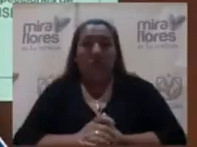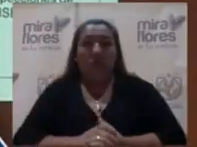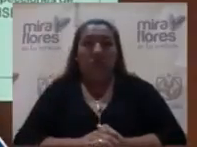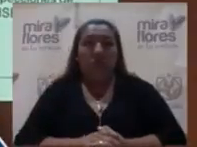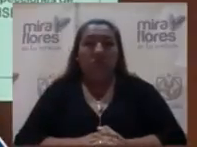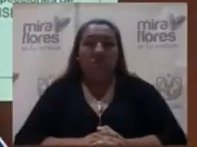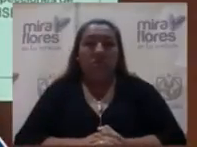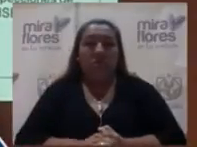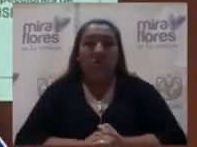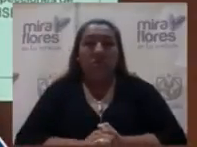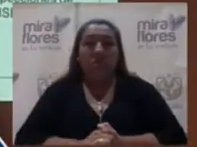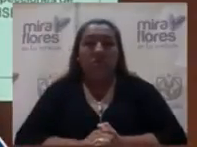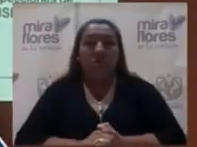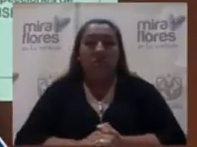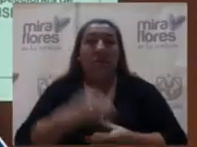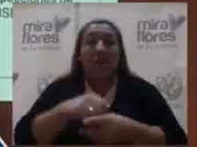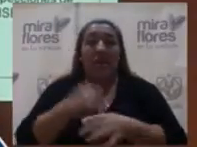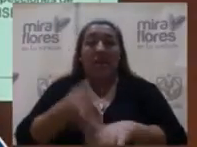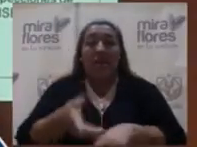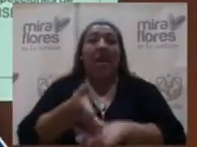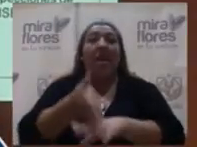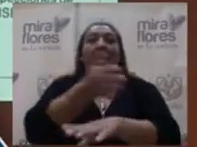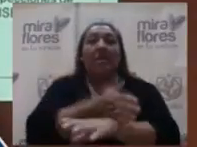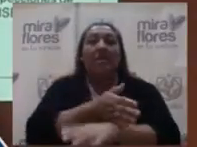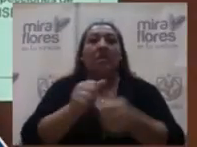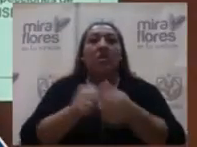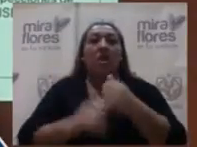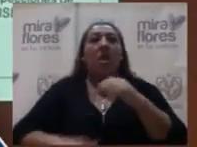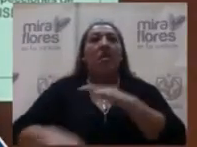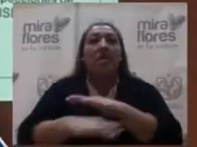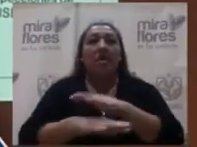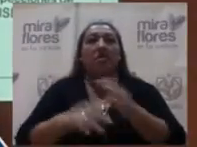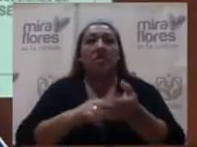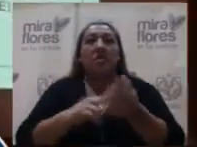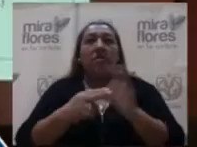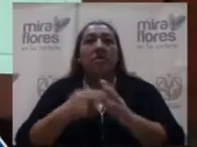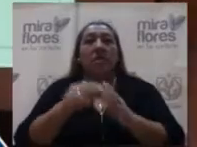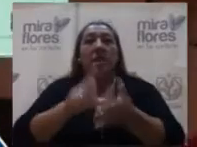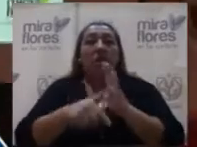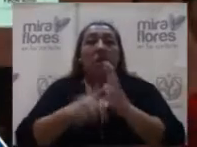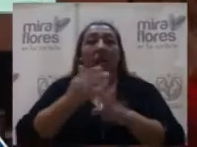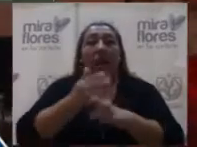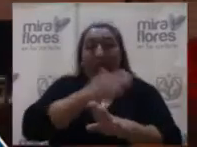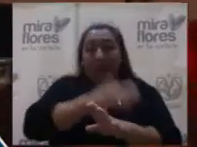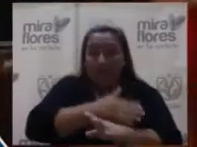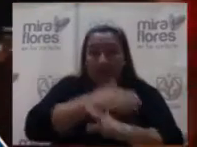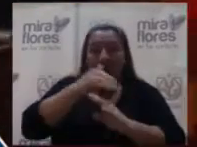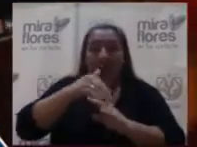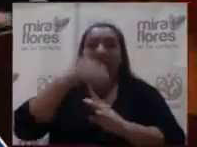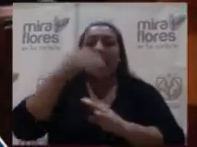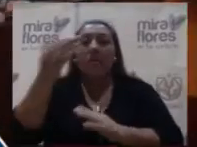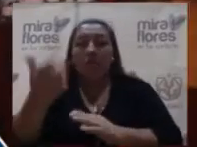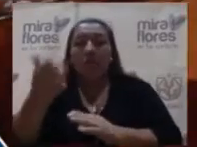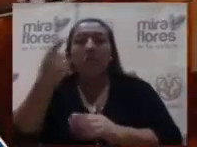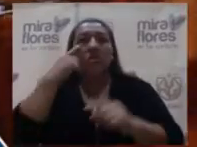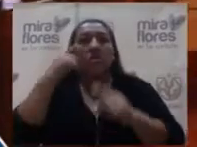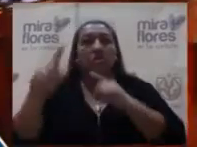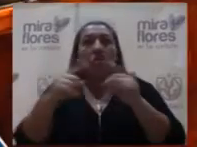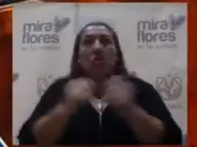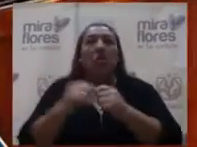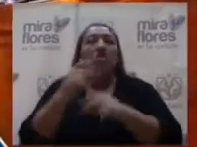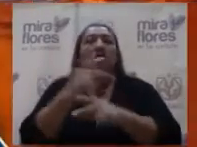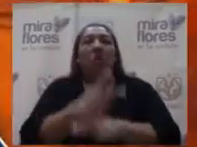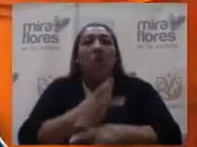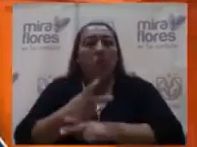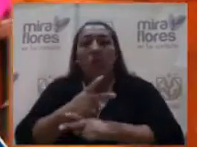las inspecciones ex ante básicas, las inspecciones ex post básicas y las visitas de inspección de seguridad